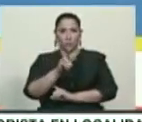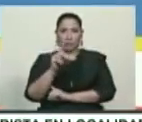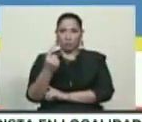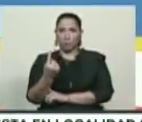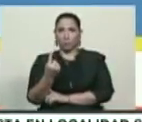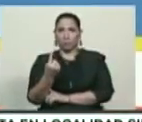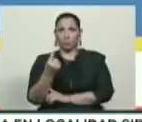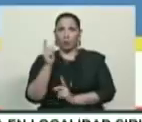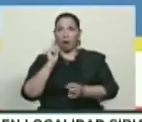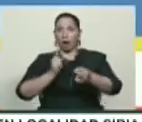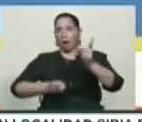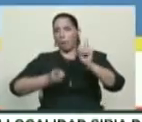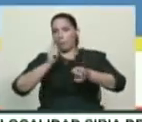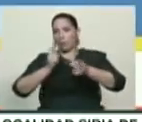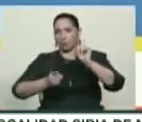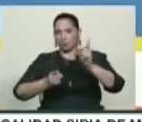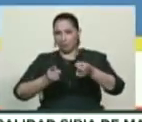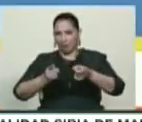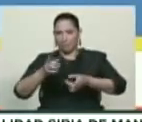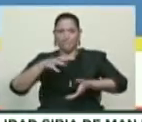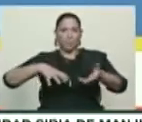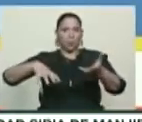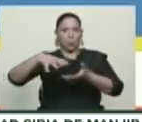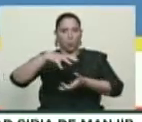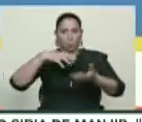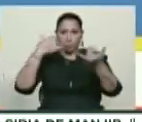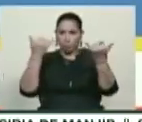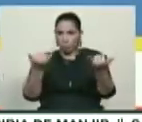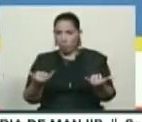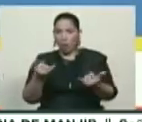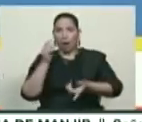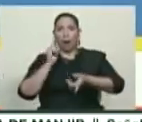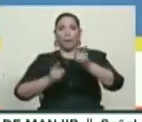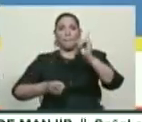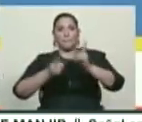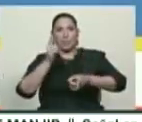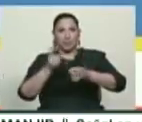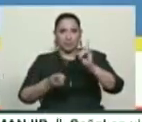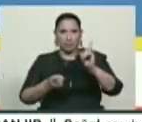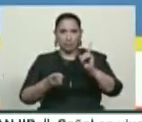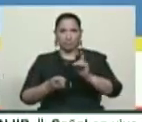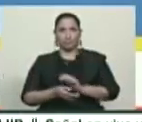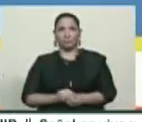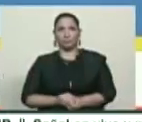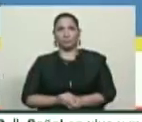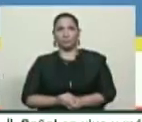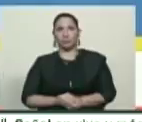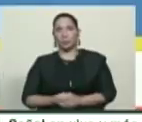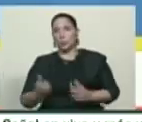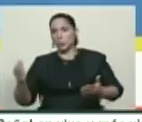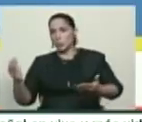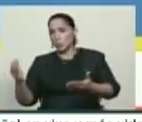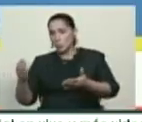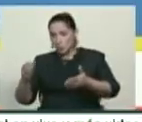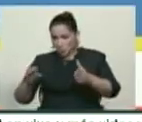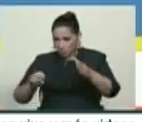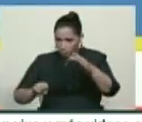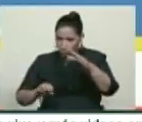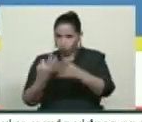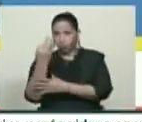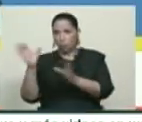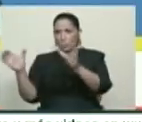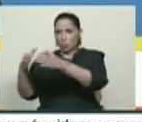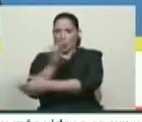a pesar de las circunstancias actuales, a pesar del resurgimiento del fascismo, a pesar